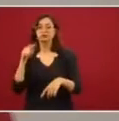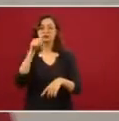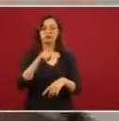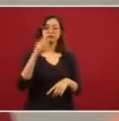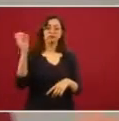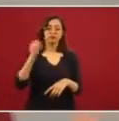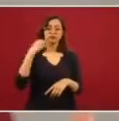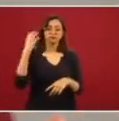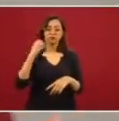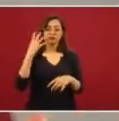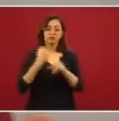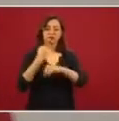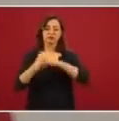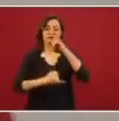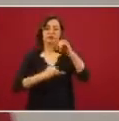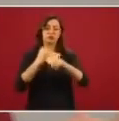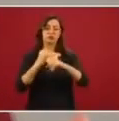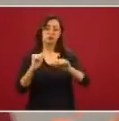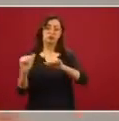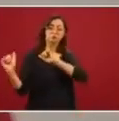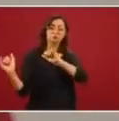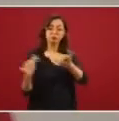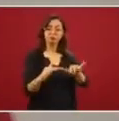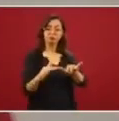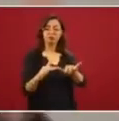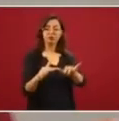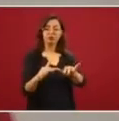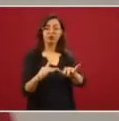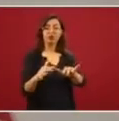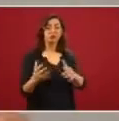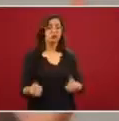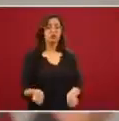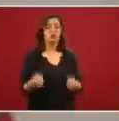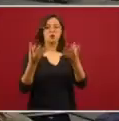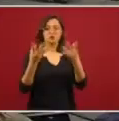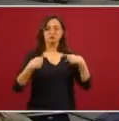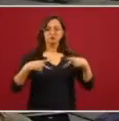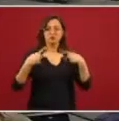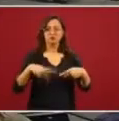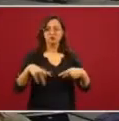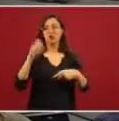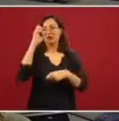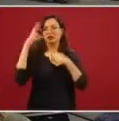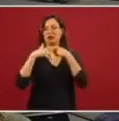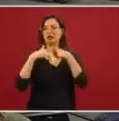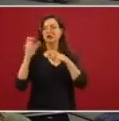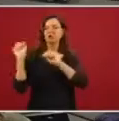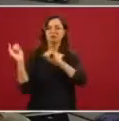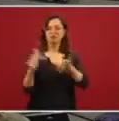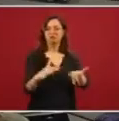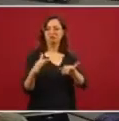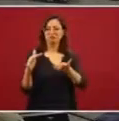afluencia internacional muy masiva la proporción el porcentaje mayores de asistentes internacionales